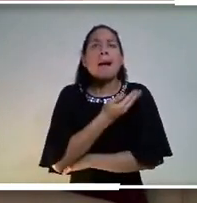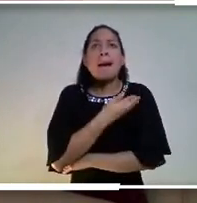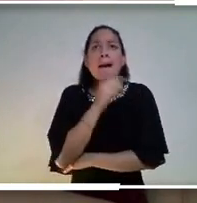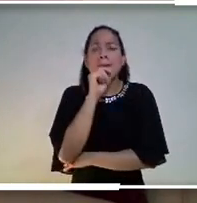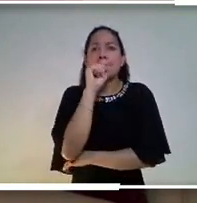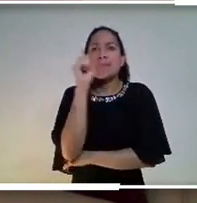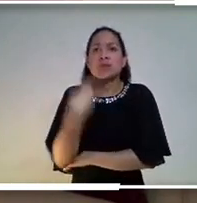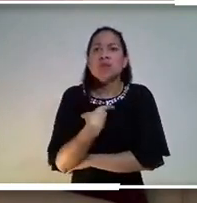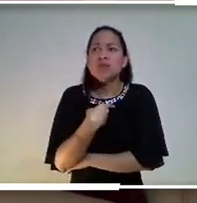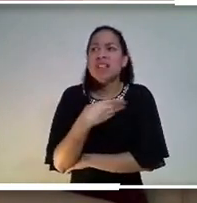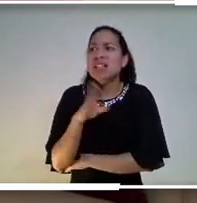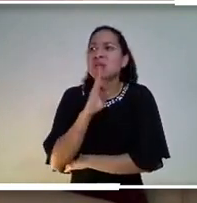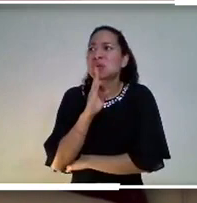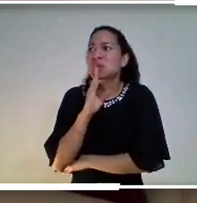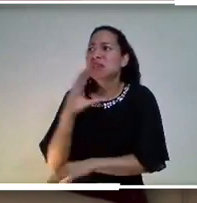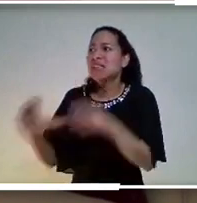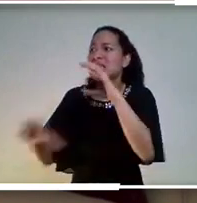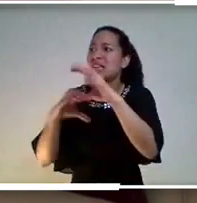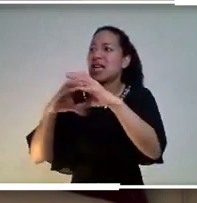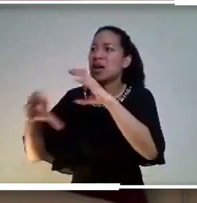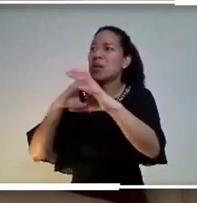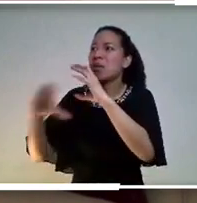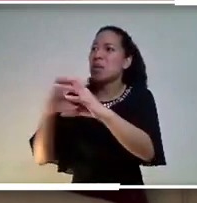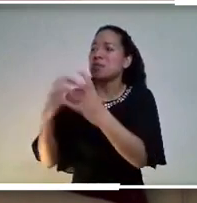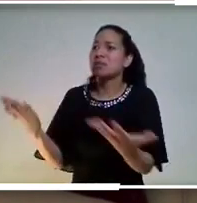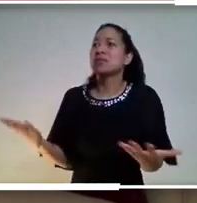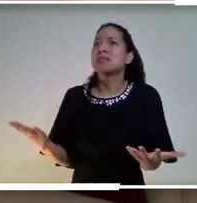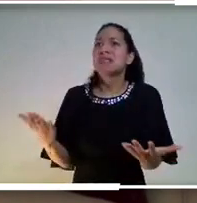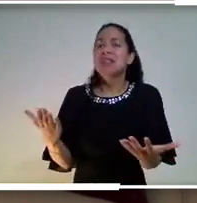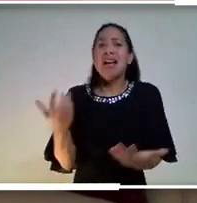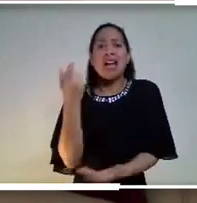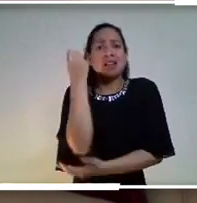estado hablando durante todos estos meses